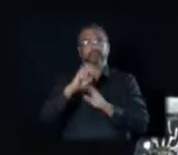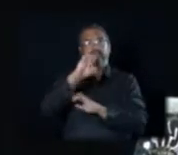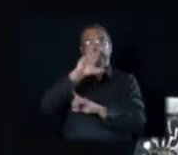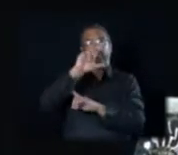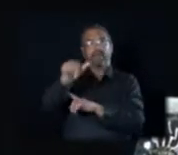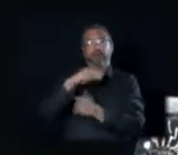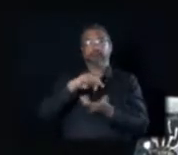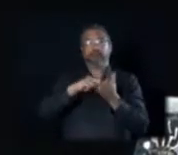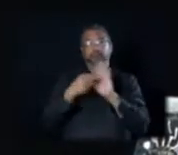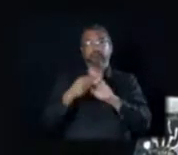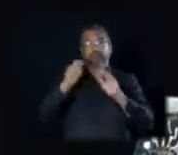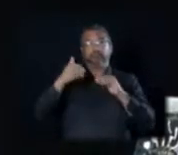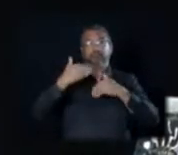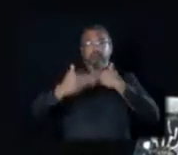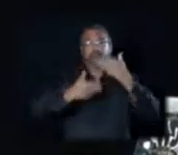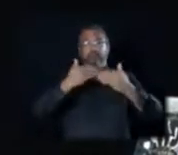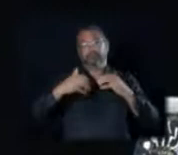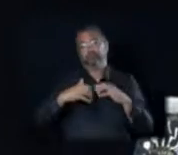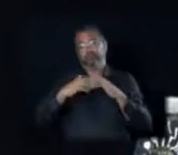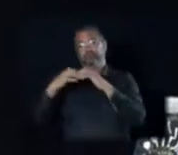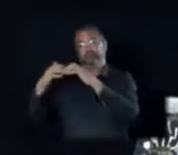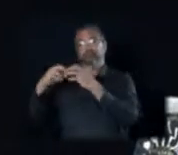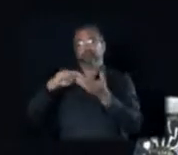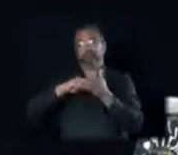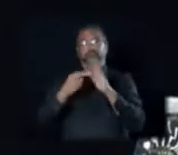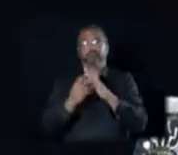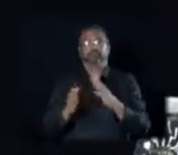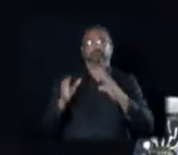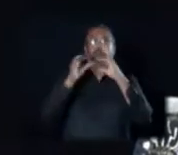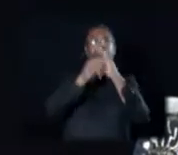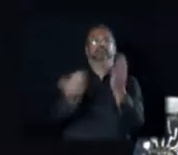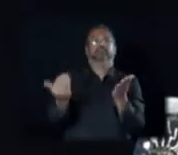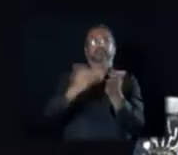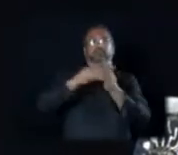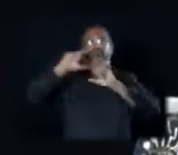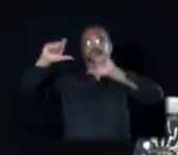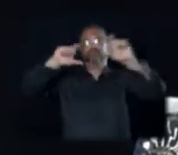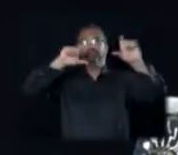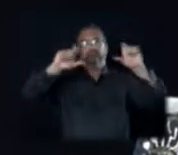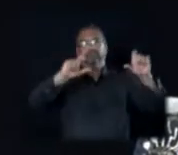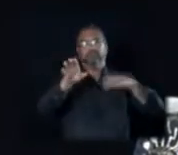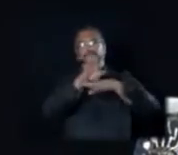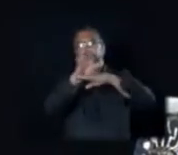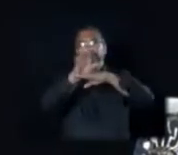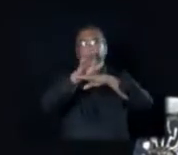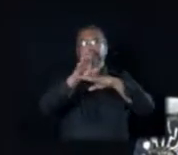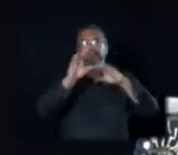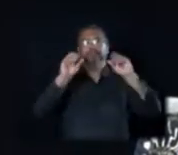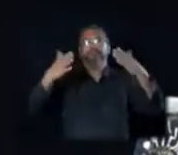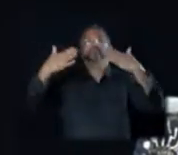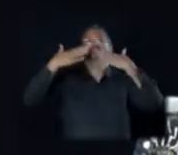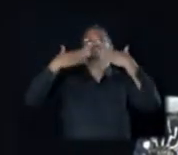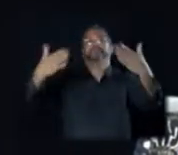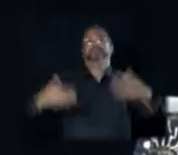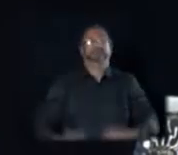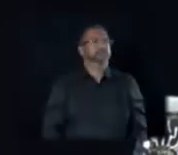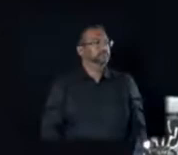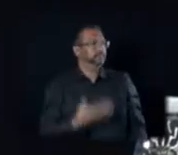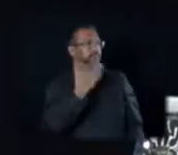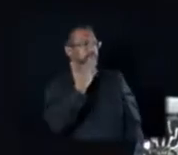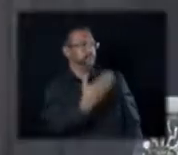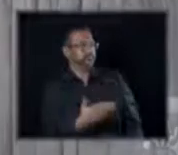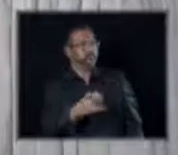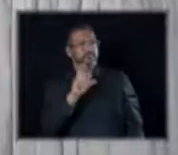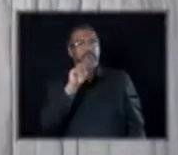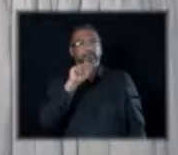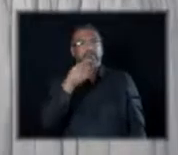que el gobierno pueda recuperarse, pueda entrar en los mercados nuevamente y reestructurar su gobierno, su